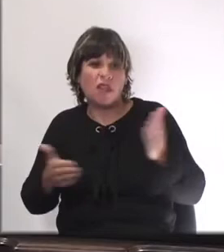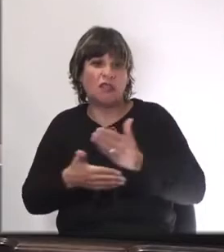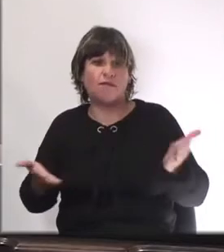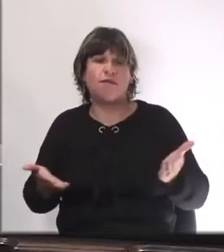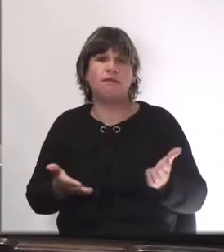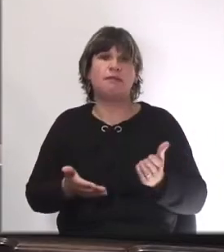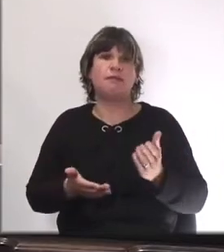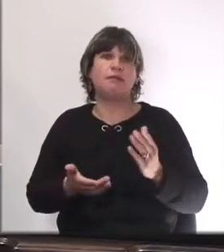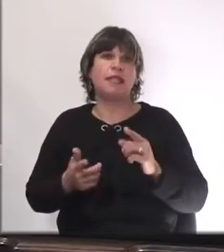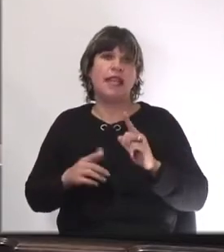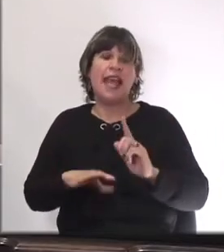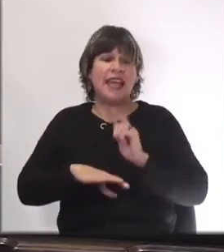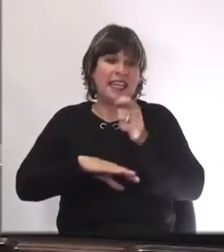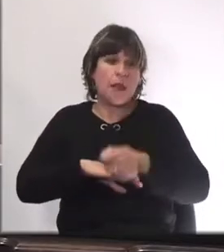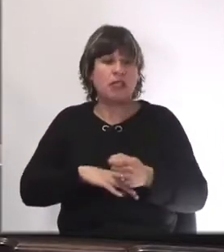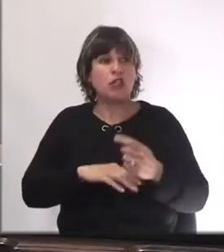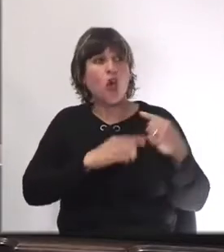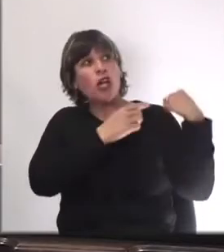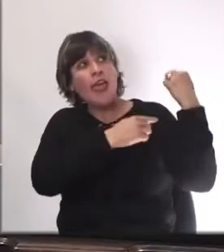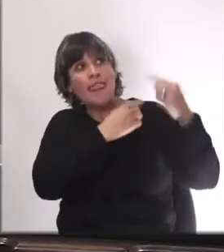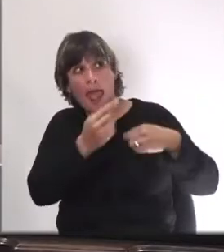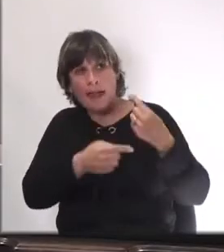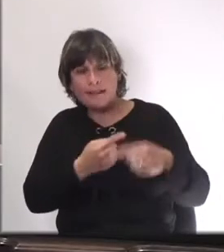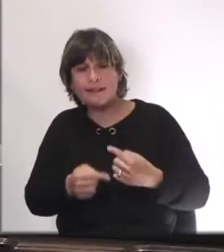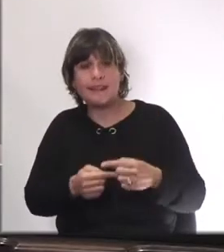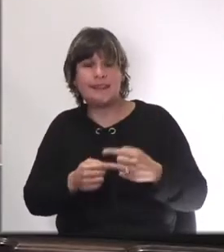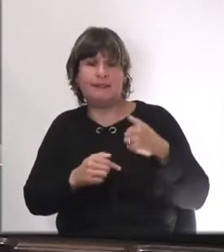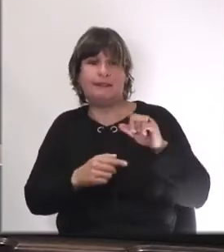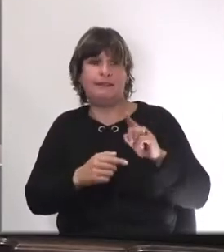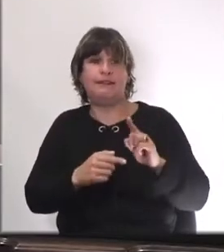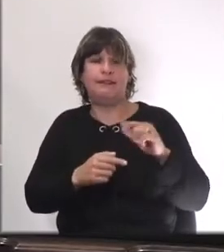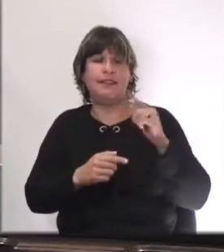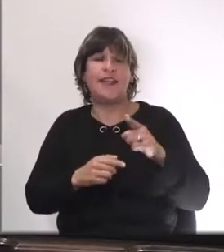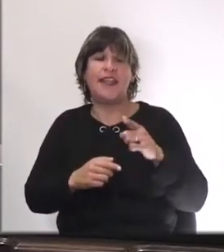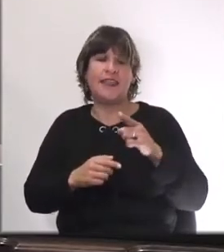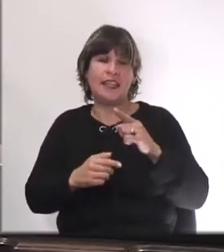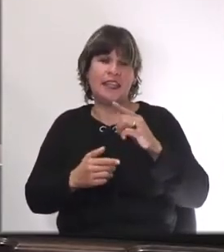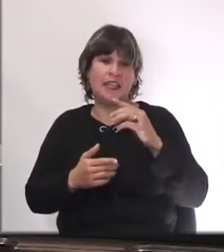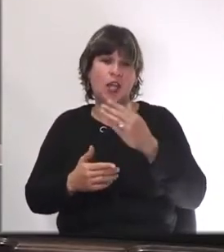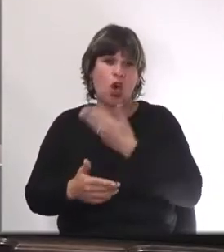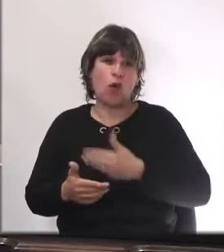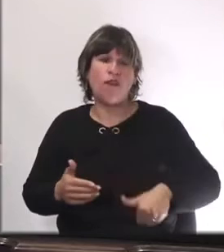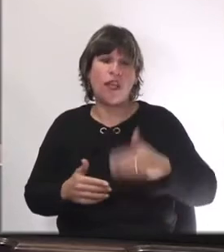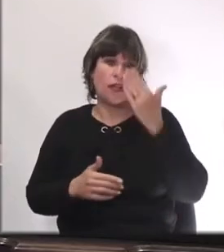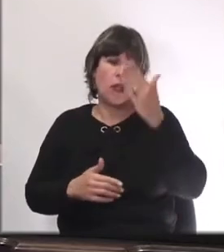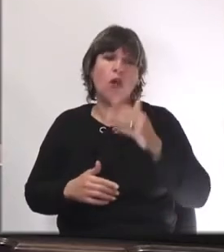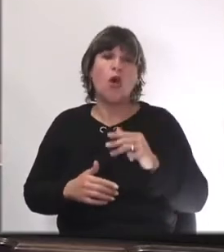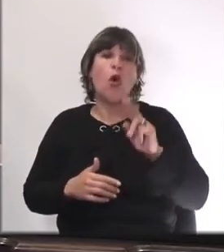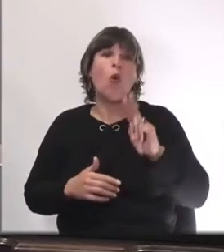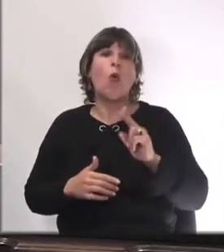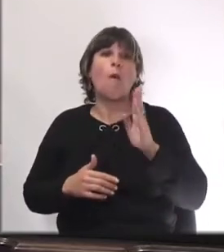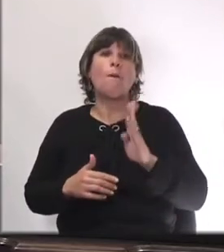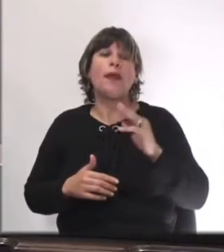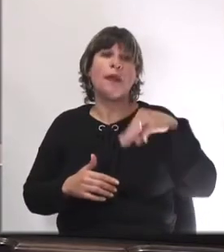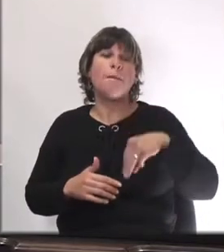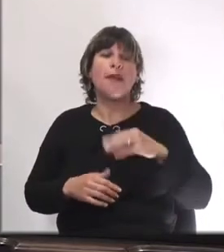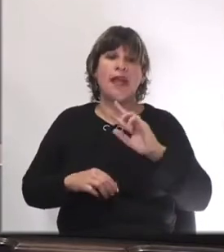Y las inversiones que venían de antes, que venían heredadas de los últimos gobiernos Frente Amplio, UPM2, diversos